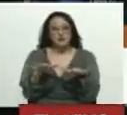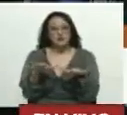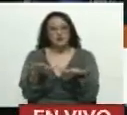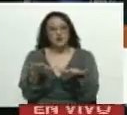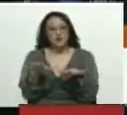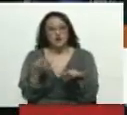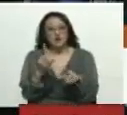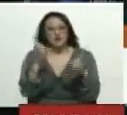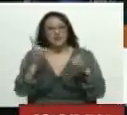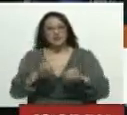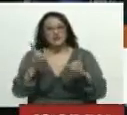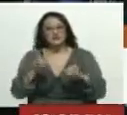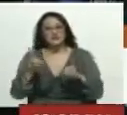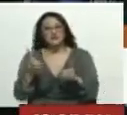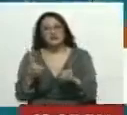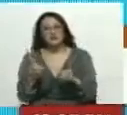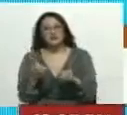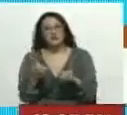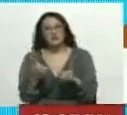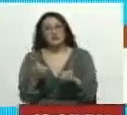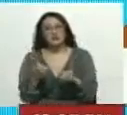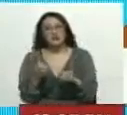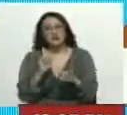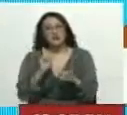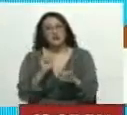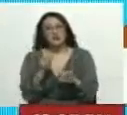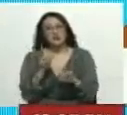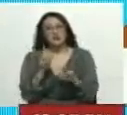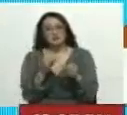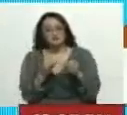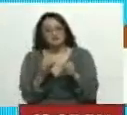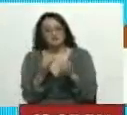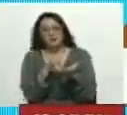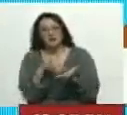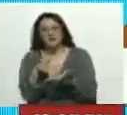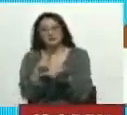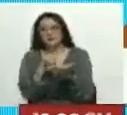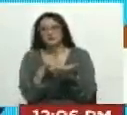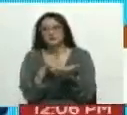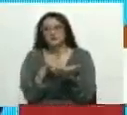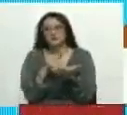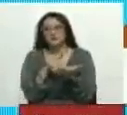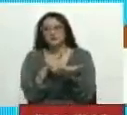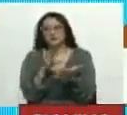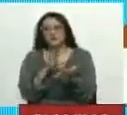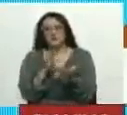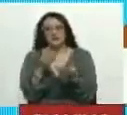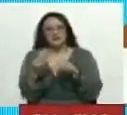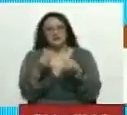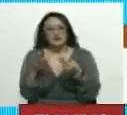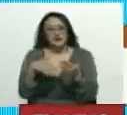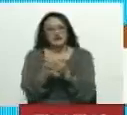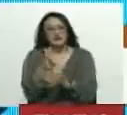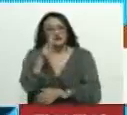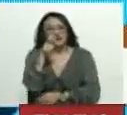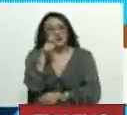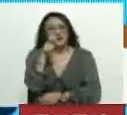decisiones debe mantener a la participación alimentándola desde la formulación hasta la